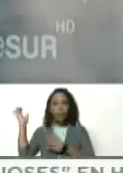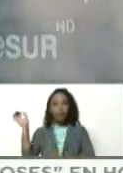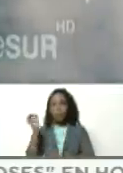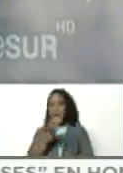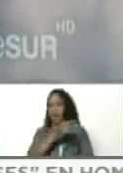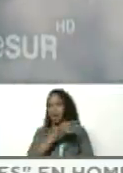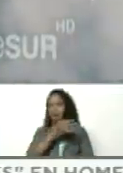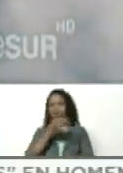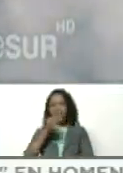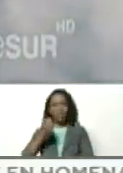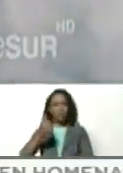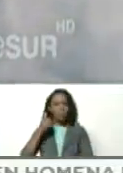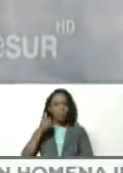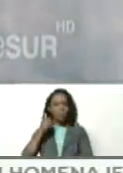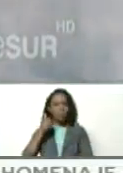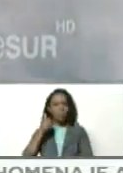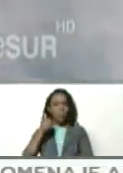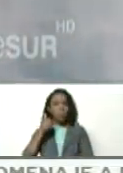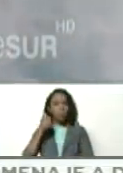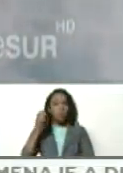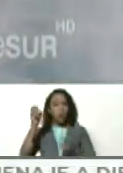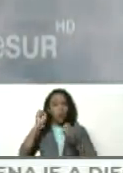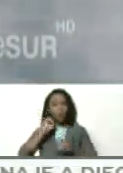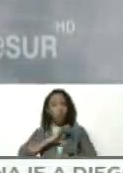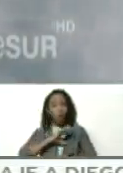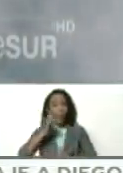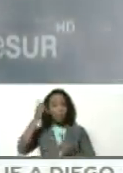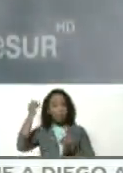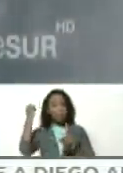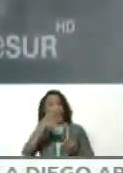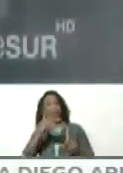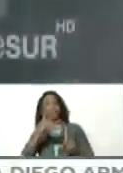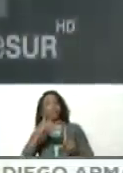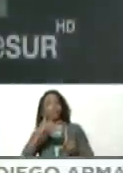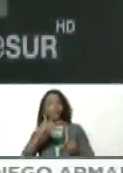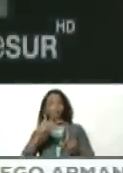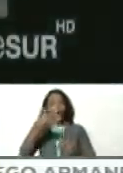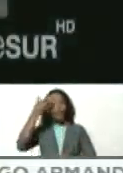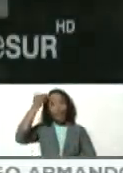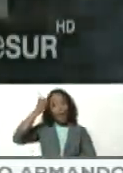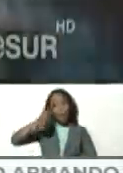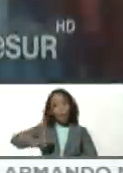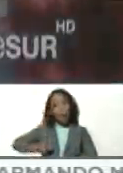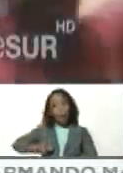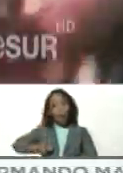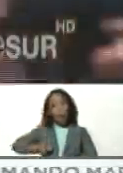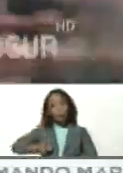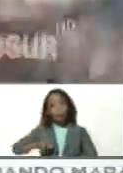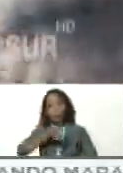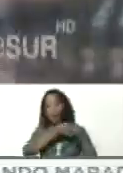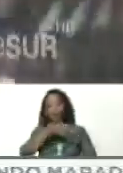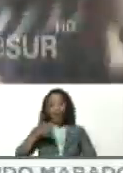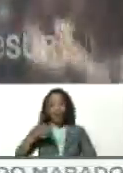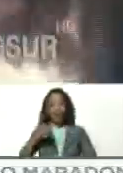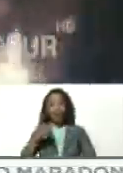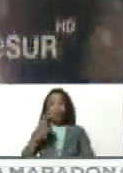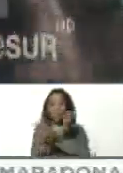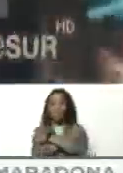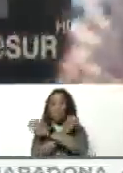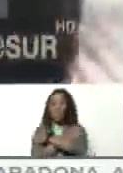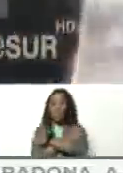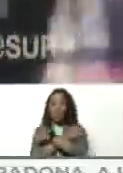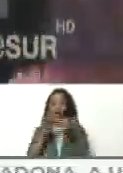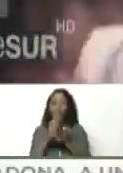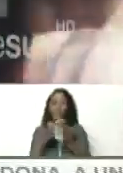extraordinario, ¿verdad? Por la coherencia, el impacto de sus imágenes. Extraordinario. Felicito a los equipos de